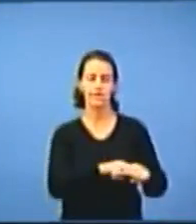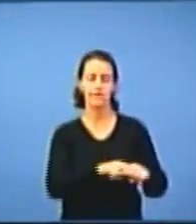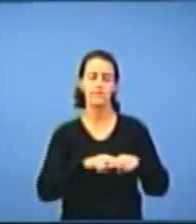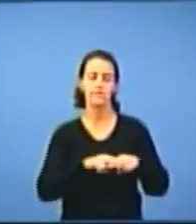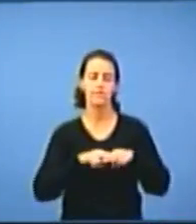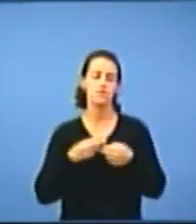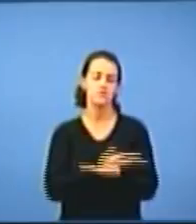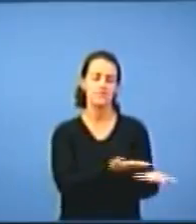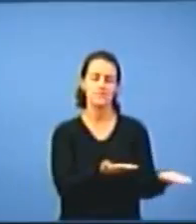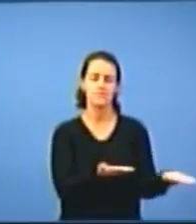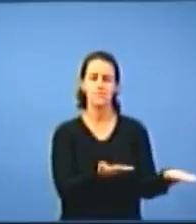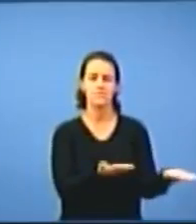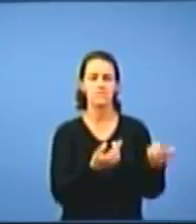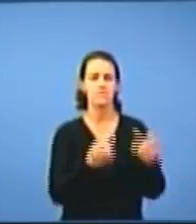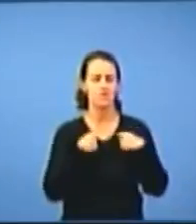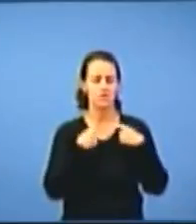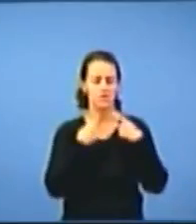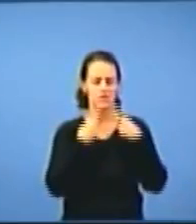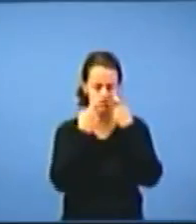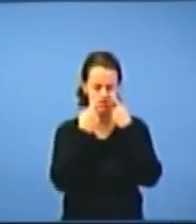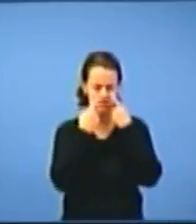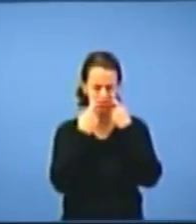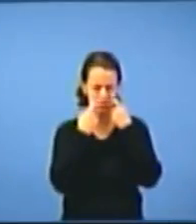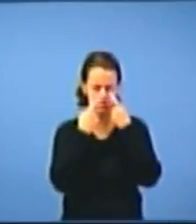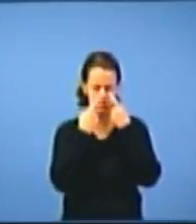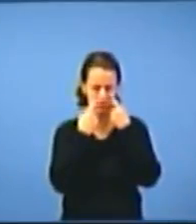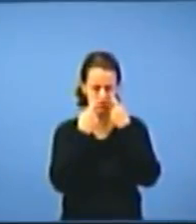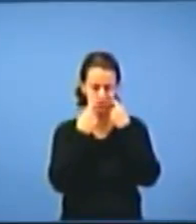Por estas cosas, por esta causa lloro.